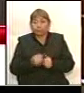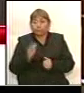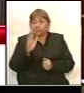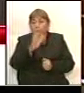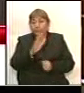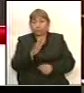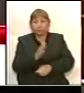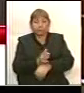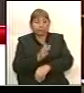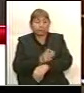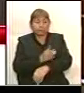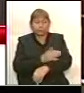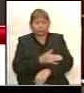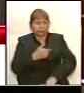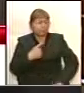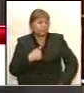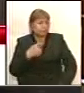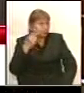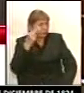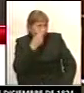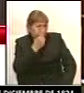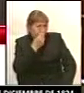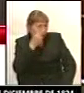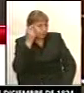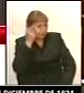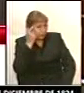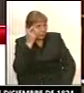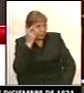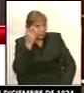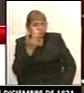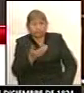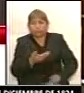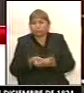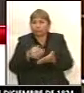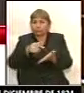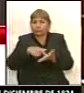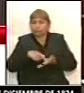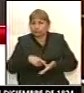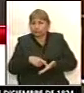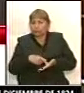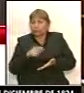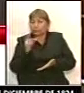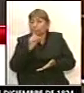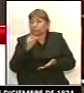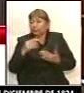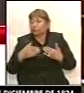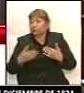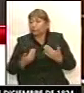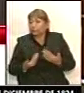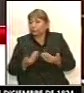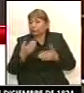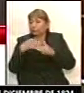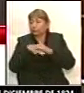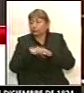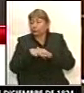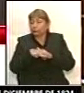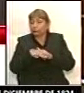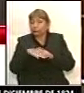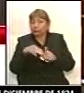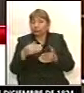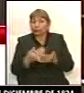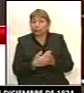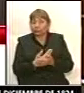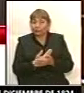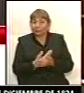desarrollo. A mí me llama la atención y tenemos que exigir que no porque entremos a una nueva